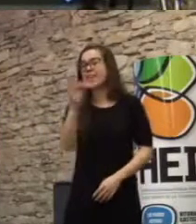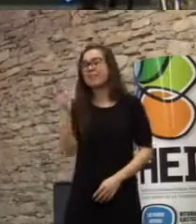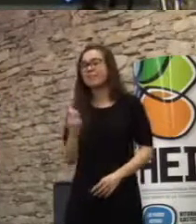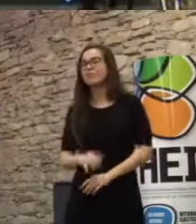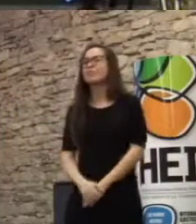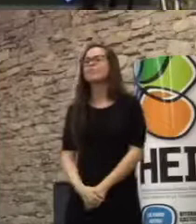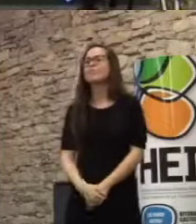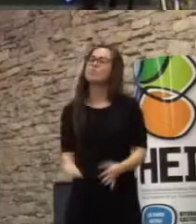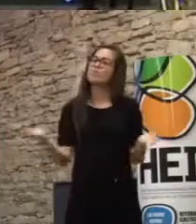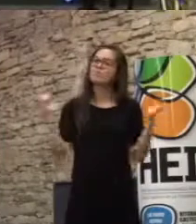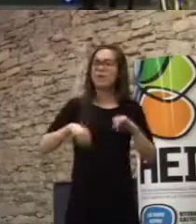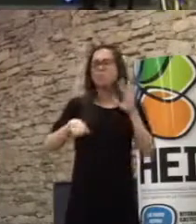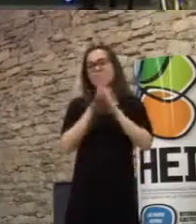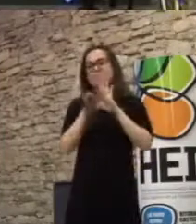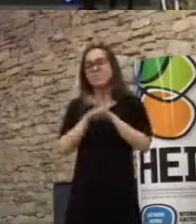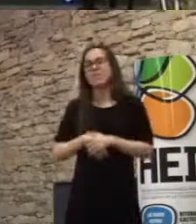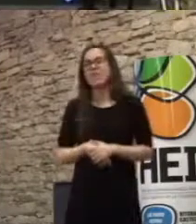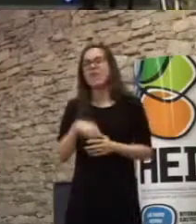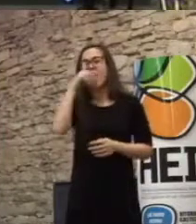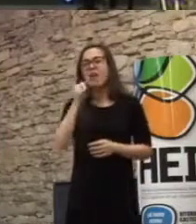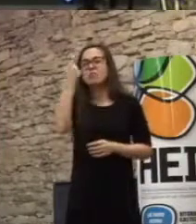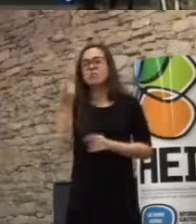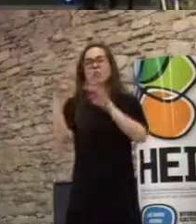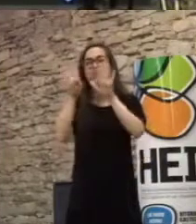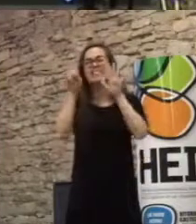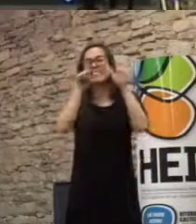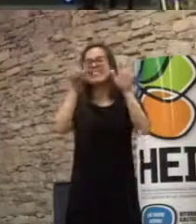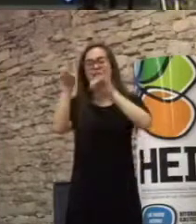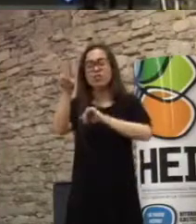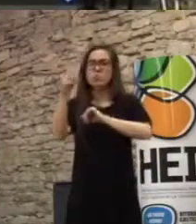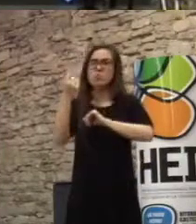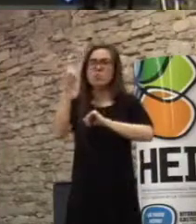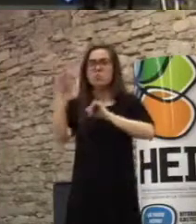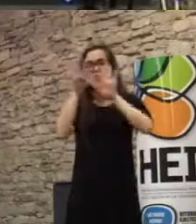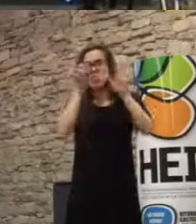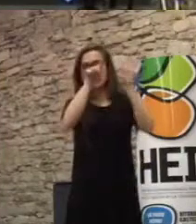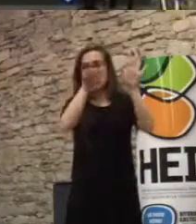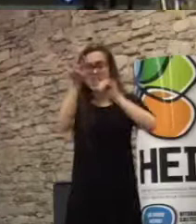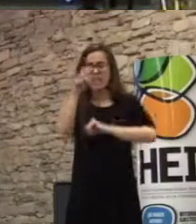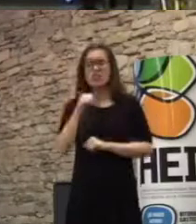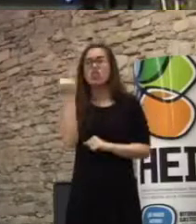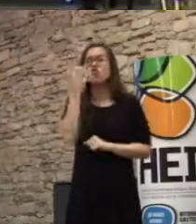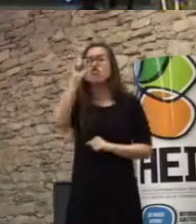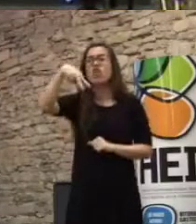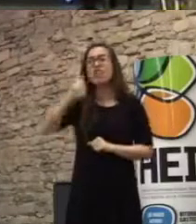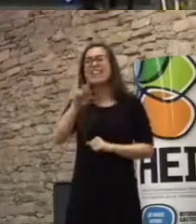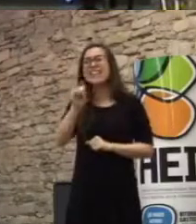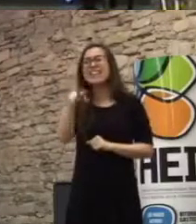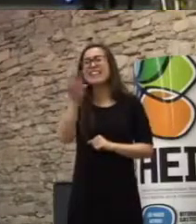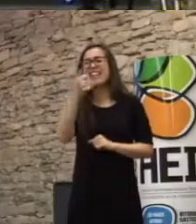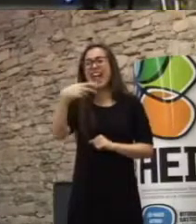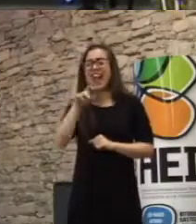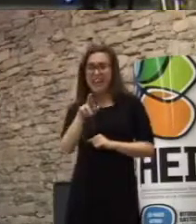pues debimos año 1962-1963 aproximadamente john grinder y richard bandler los dos fundadores